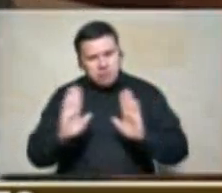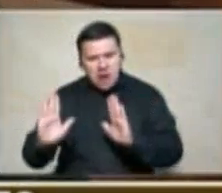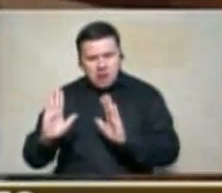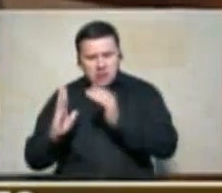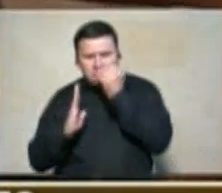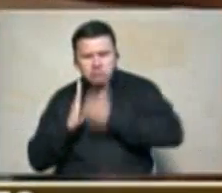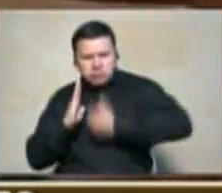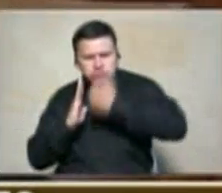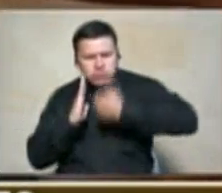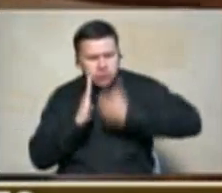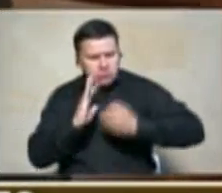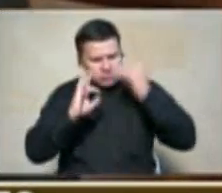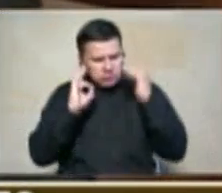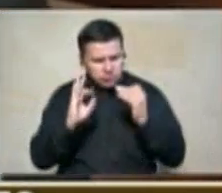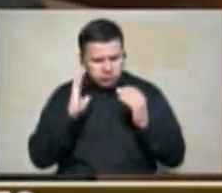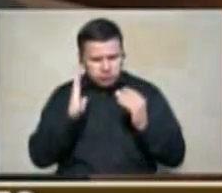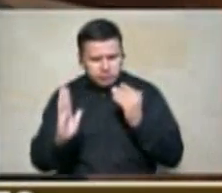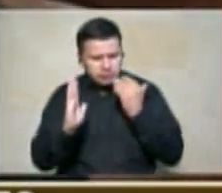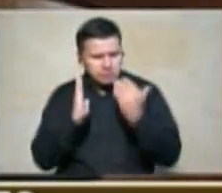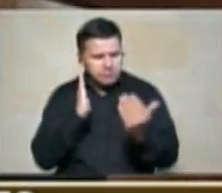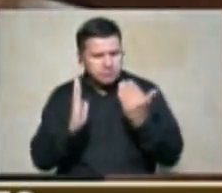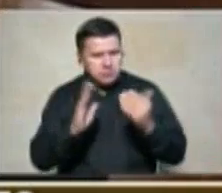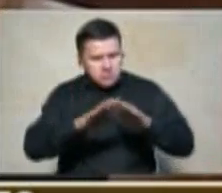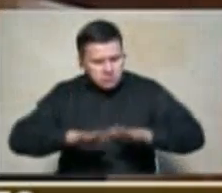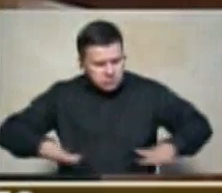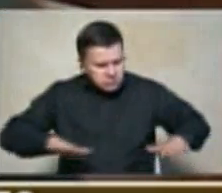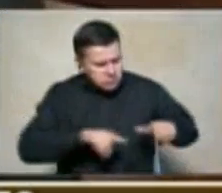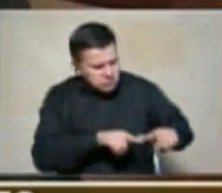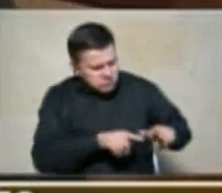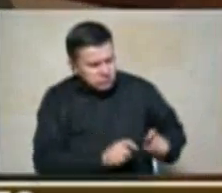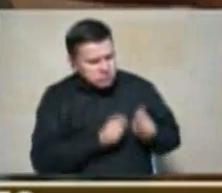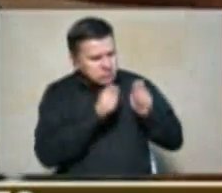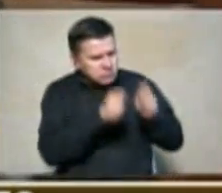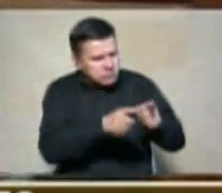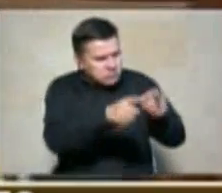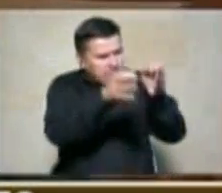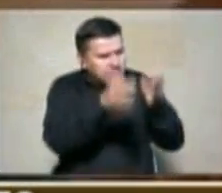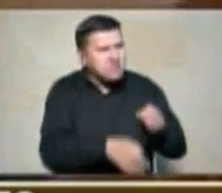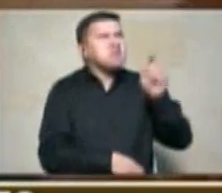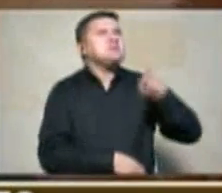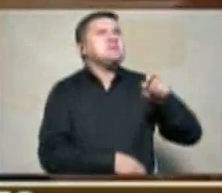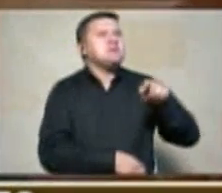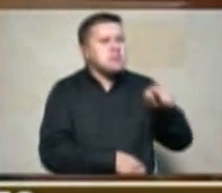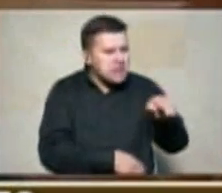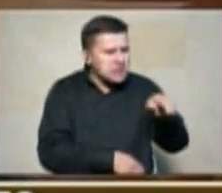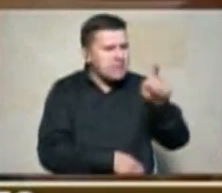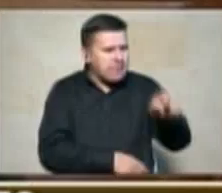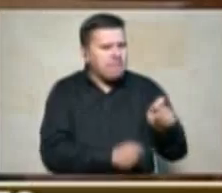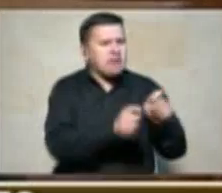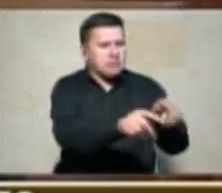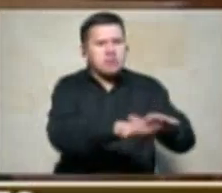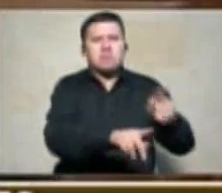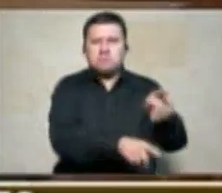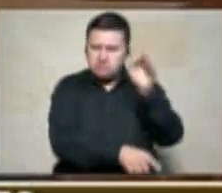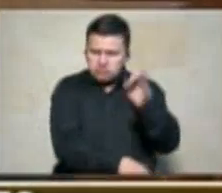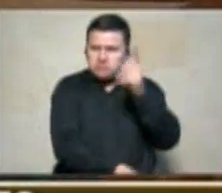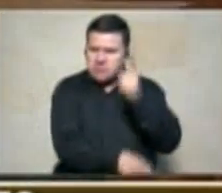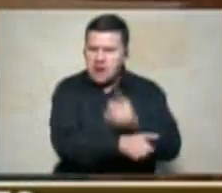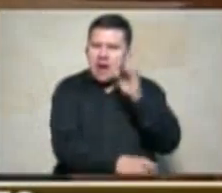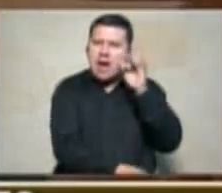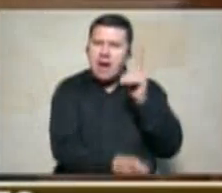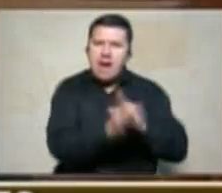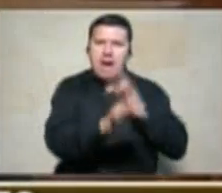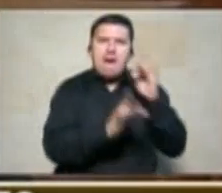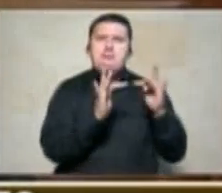de quien verdaderamente tiene que estar. Y aquí sí hay fallas. Eso es vox populi en el gobierno, señor